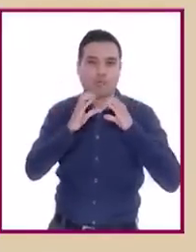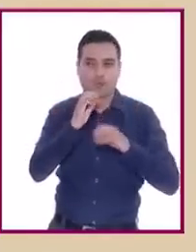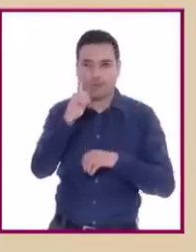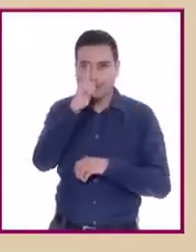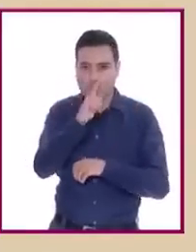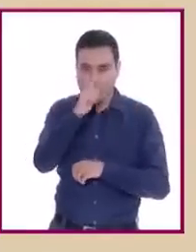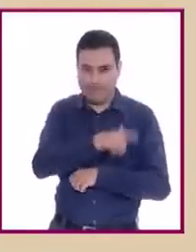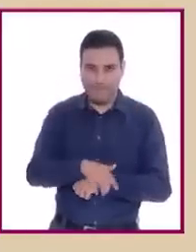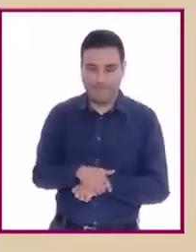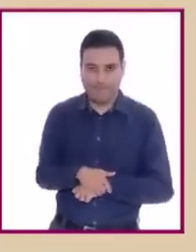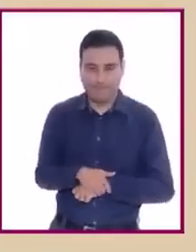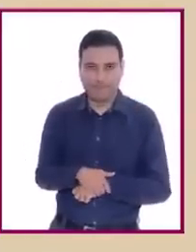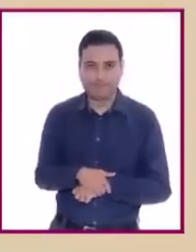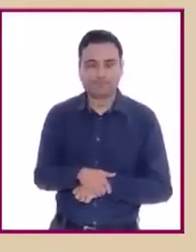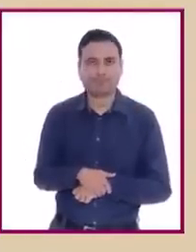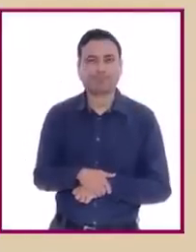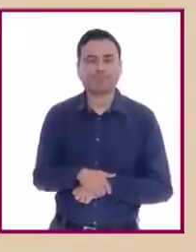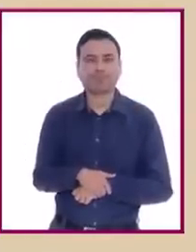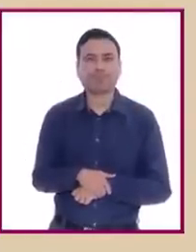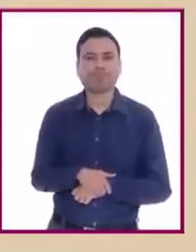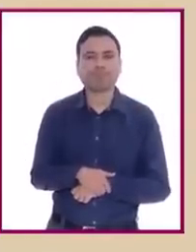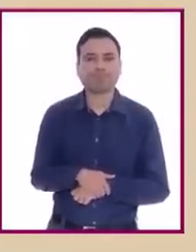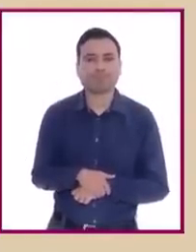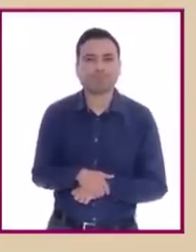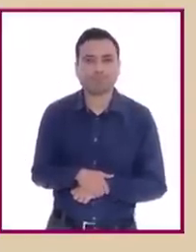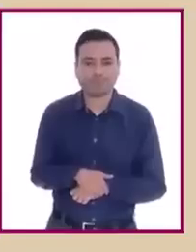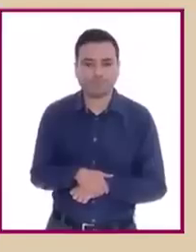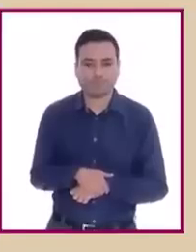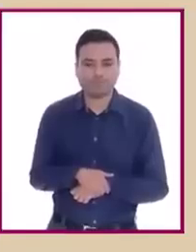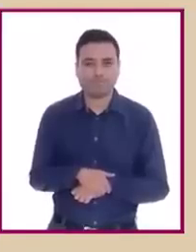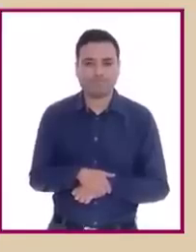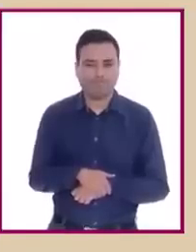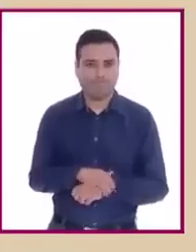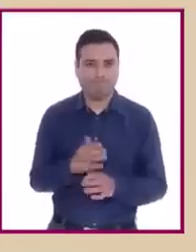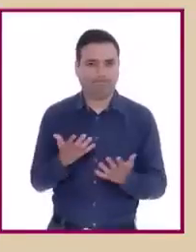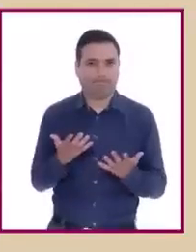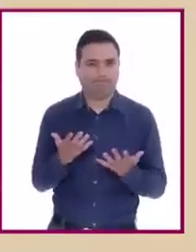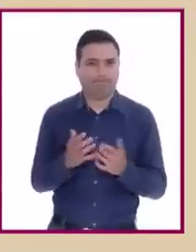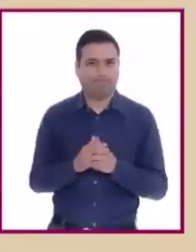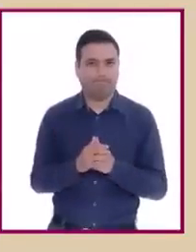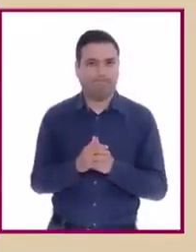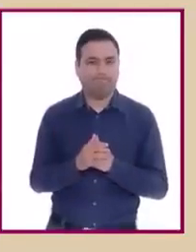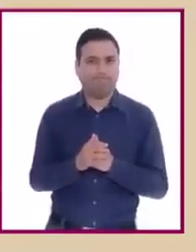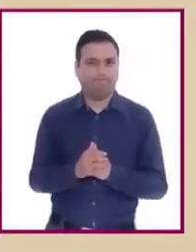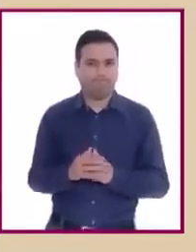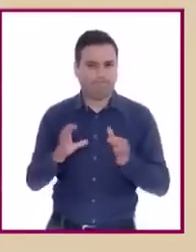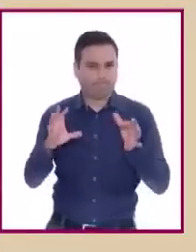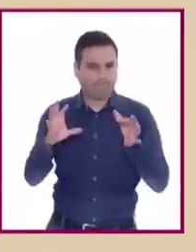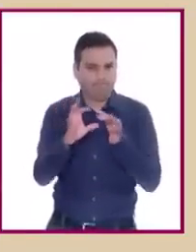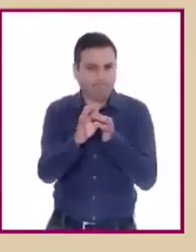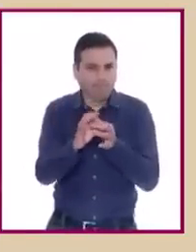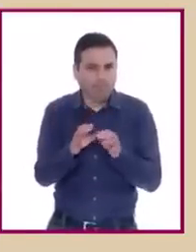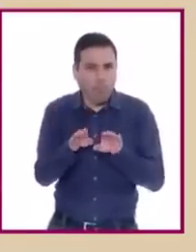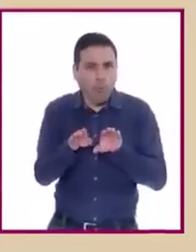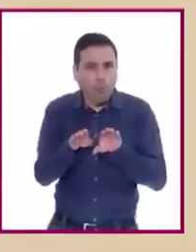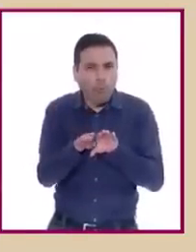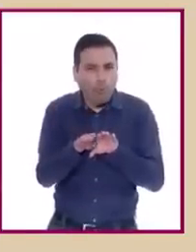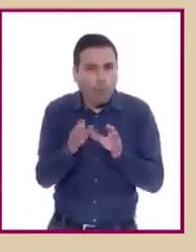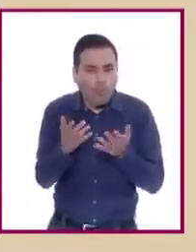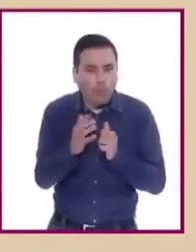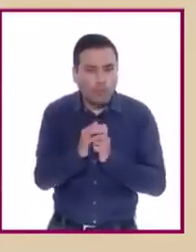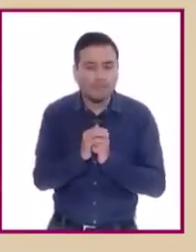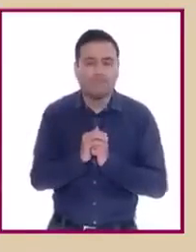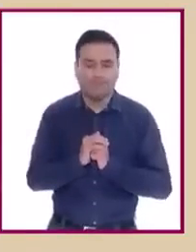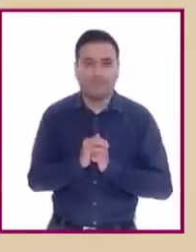el Cómo se articula n Bueno hay que considerar que toda la educación de